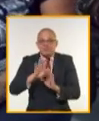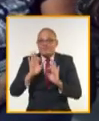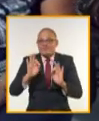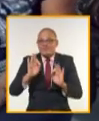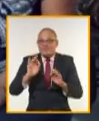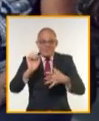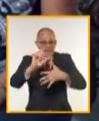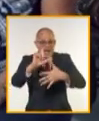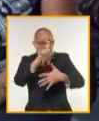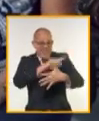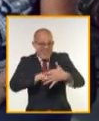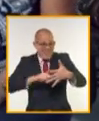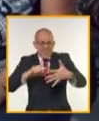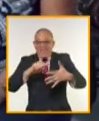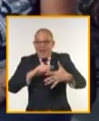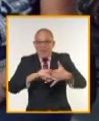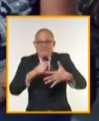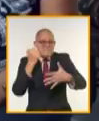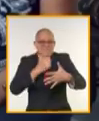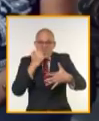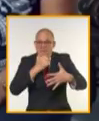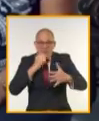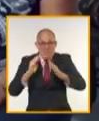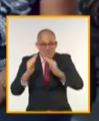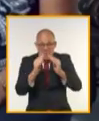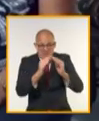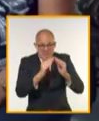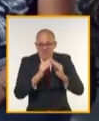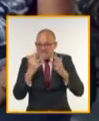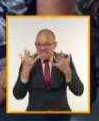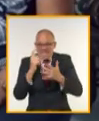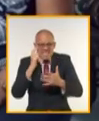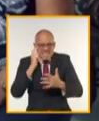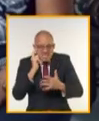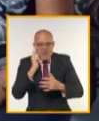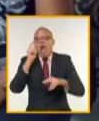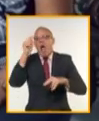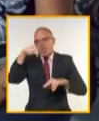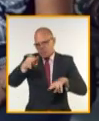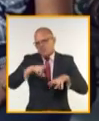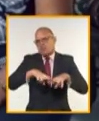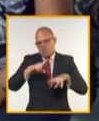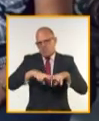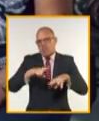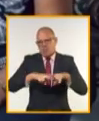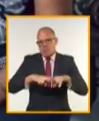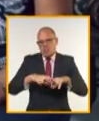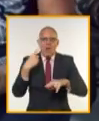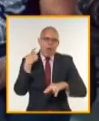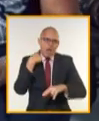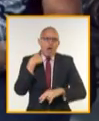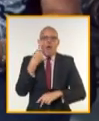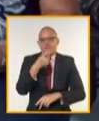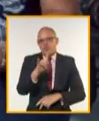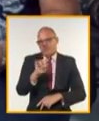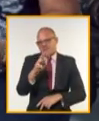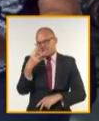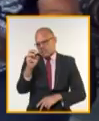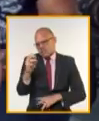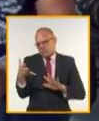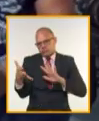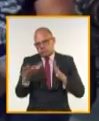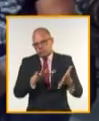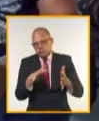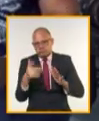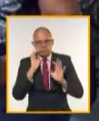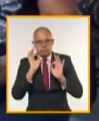Latina, ya entrado el siglo XX. Sobre la década del 30 ya se habla de este barrio como el más populoso de